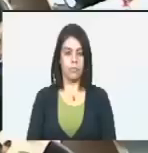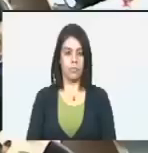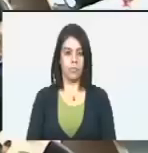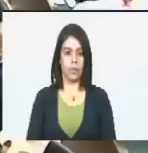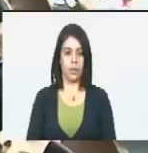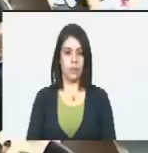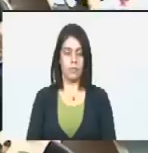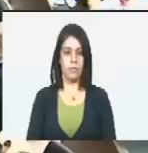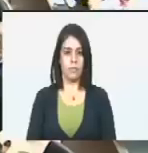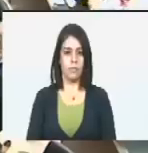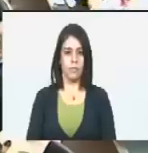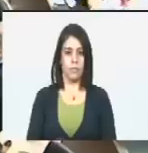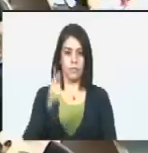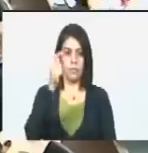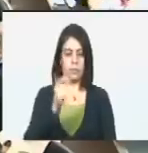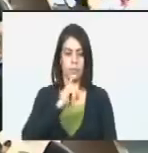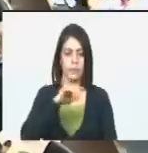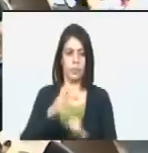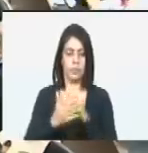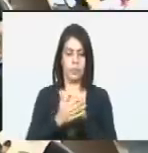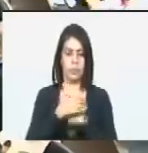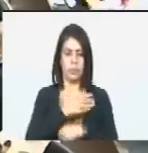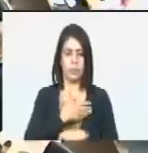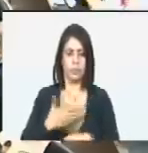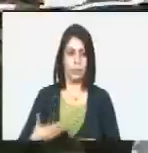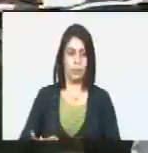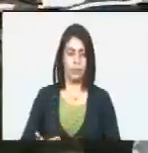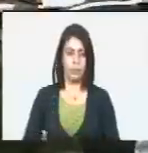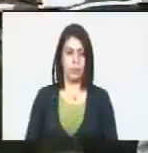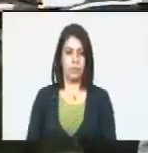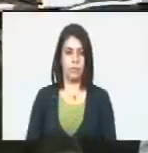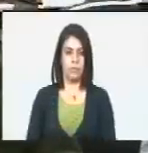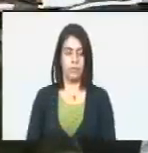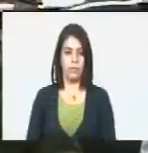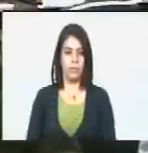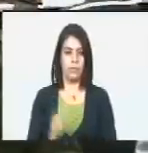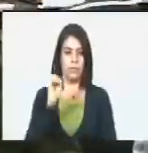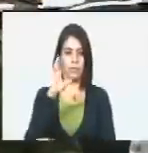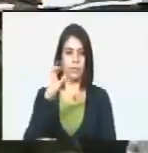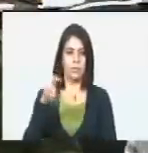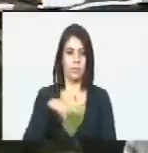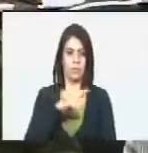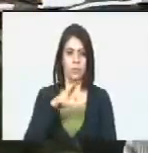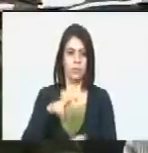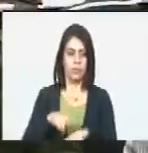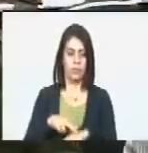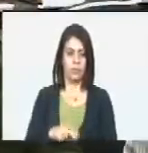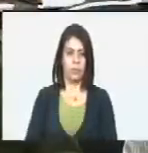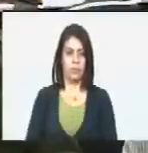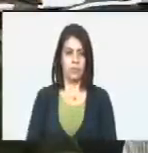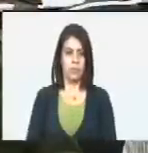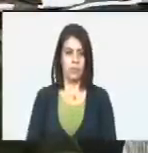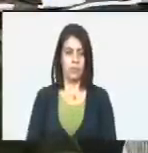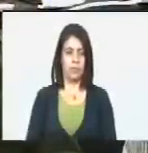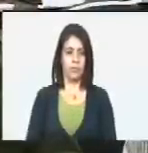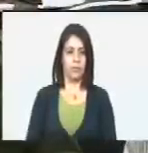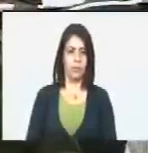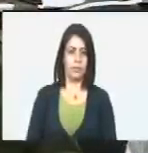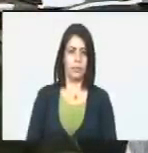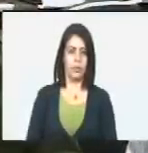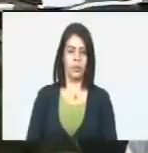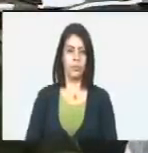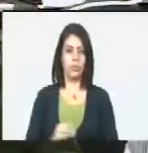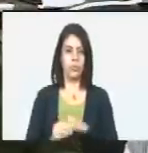Diputado Jorge Rodríguez, presidente de la Asamblea Nacional Bolivariana de la